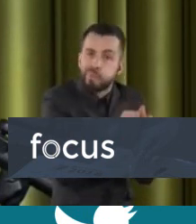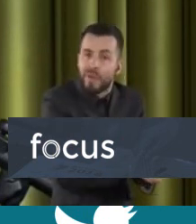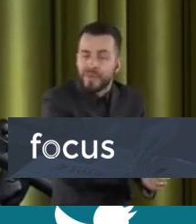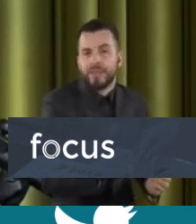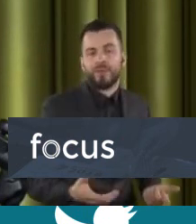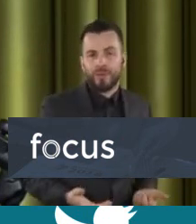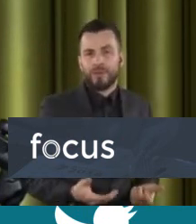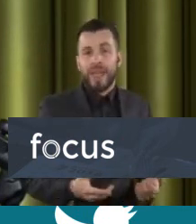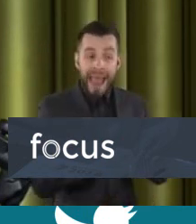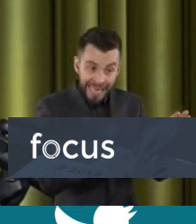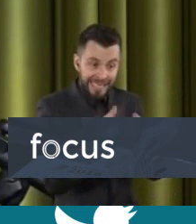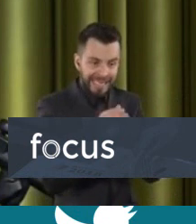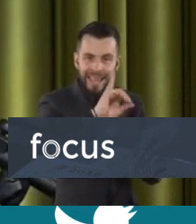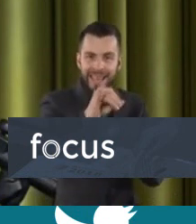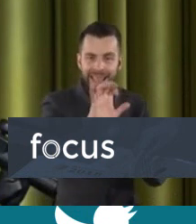Y hoy